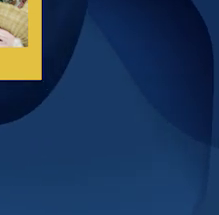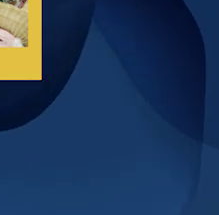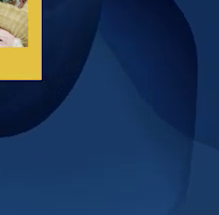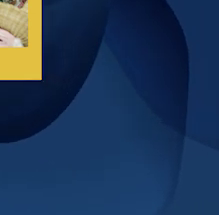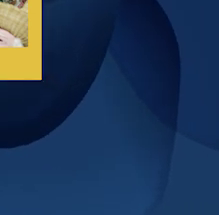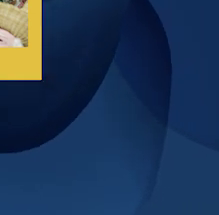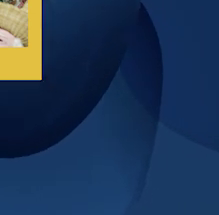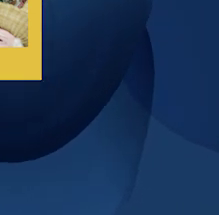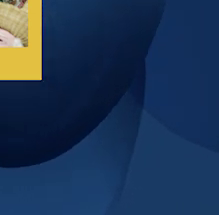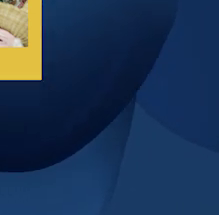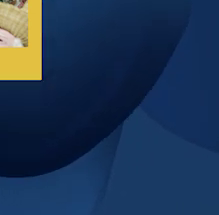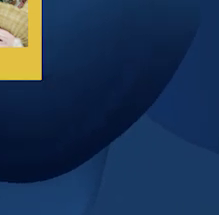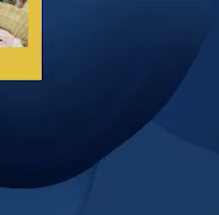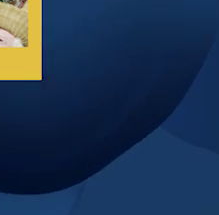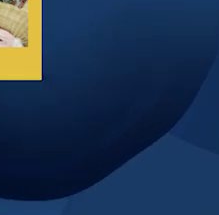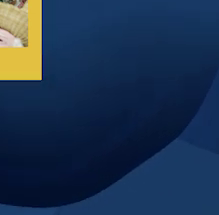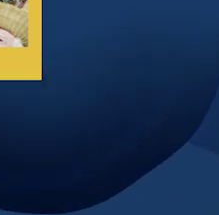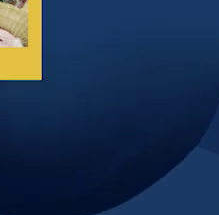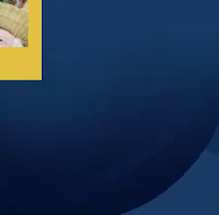Ficha de resumen.